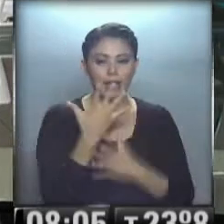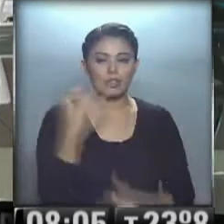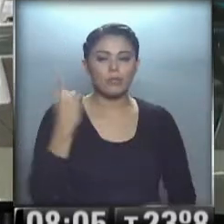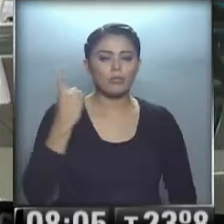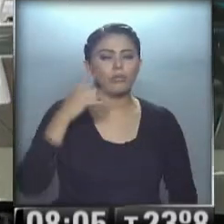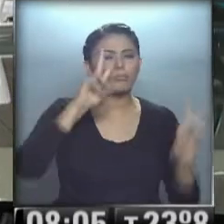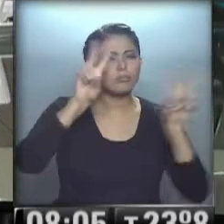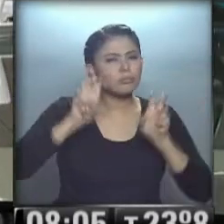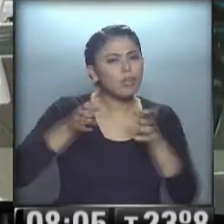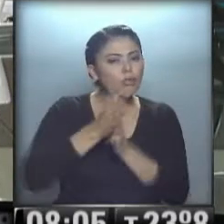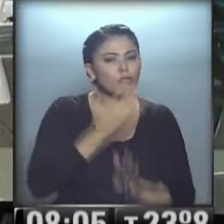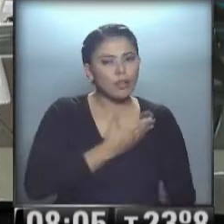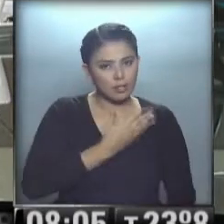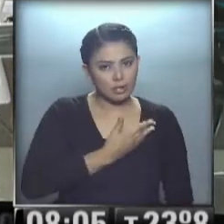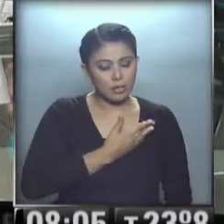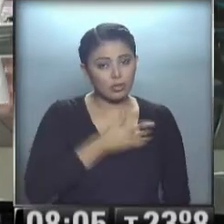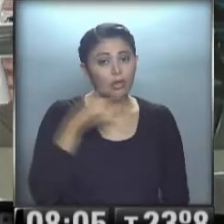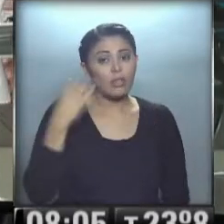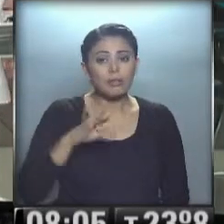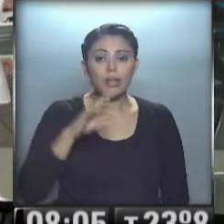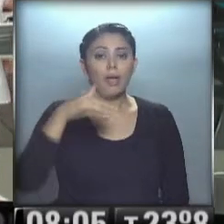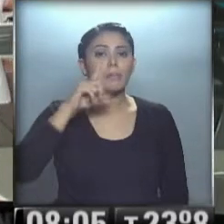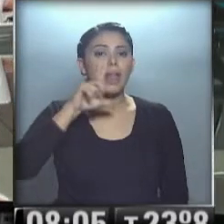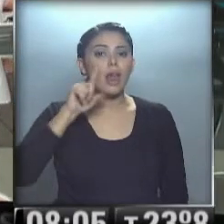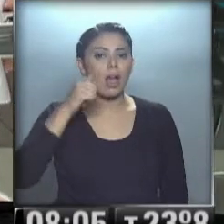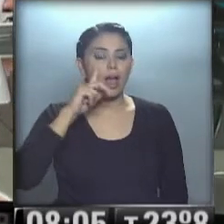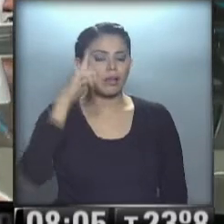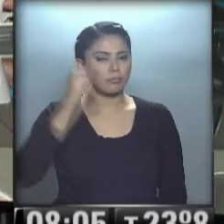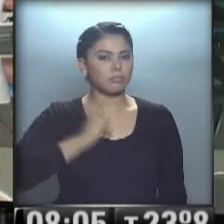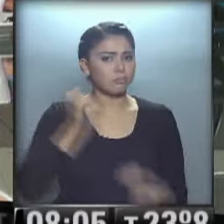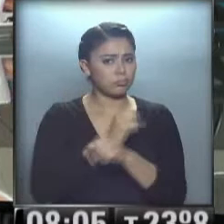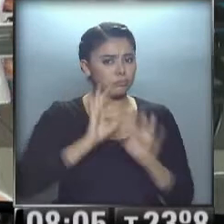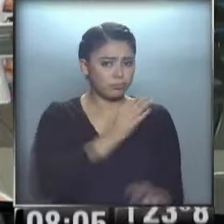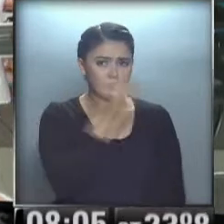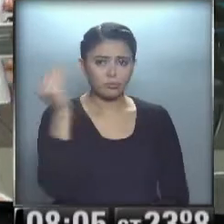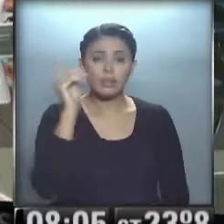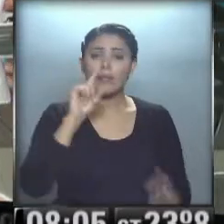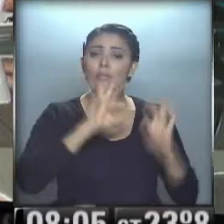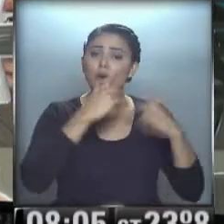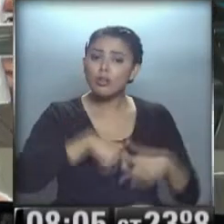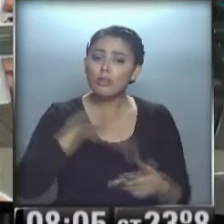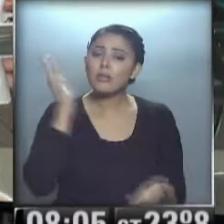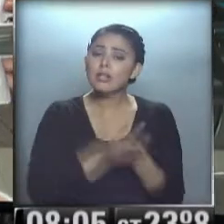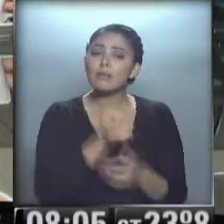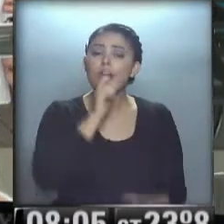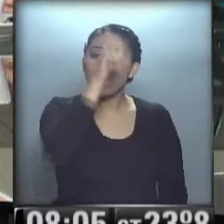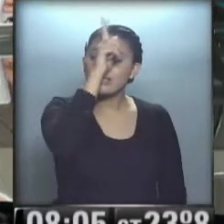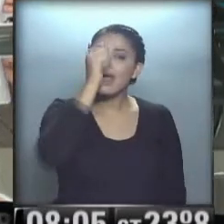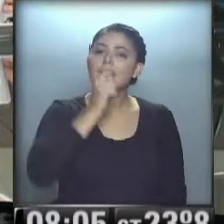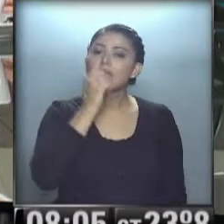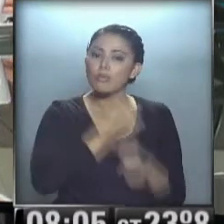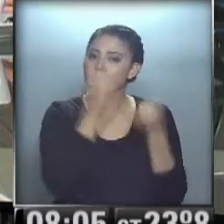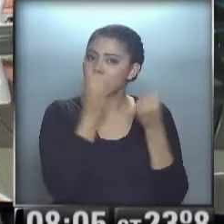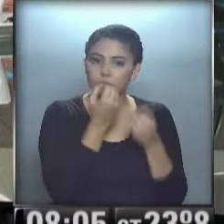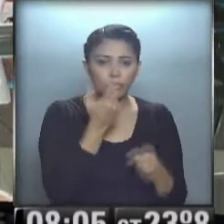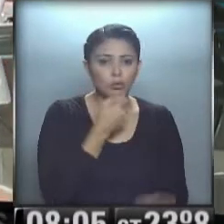cuando estemos para hablar con fernando frágil y porque hay un milan y con pliego aprobado y hay un proyecto para penalizar los policías que no cumplan con su función